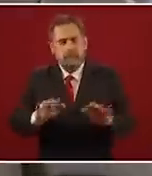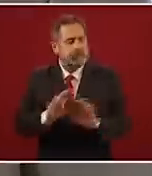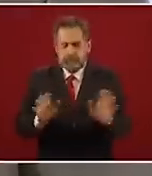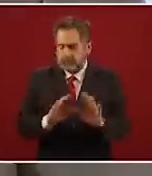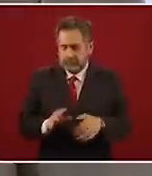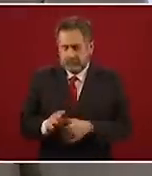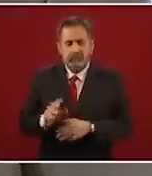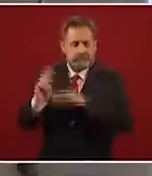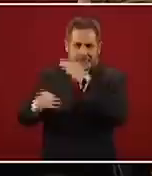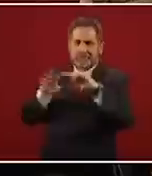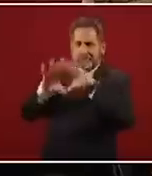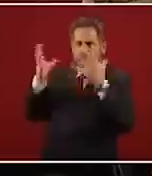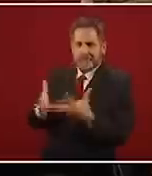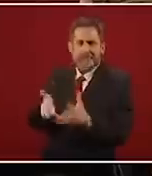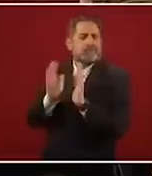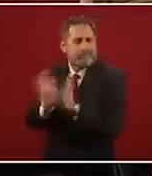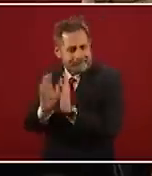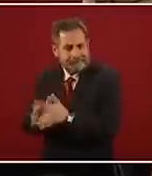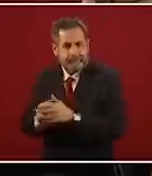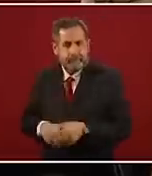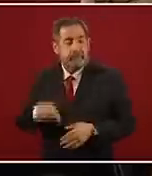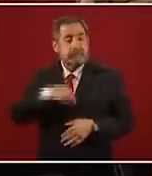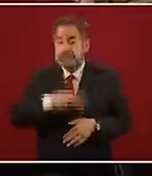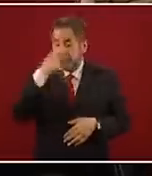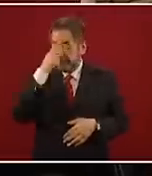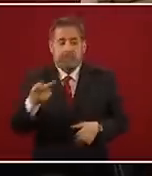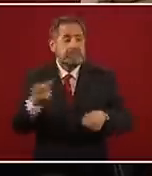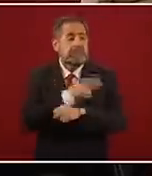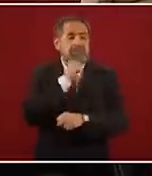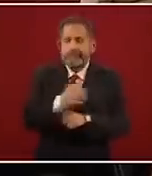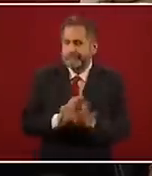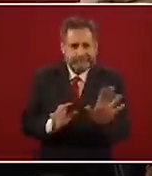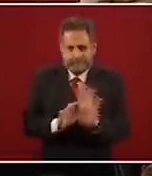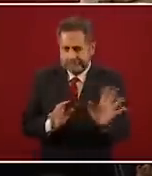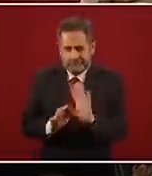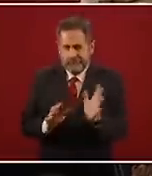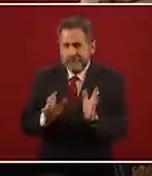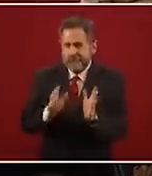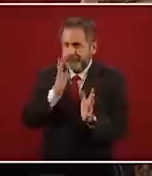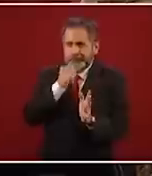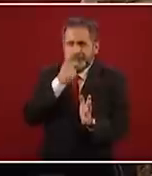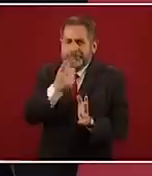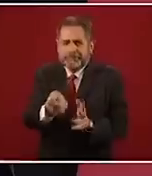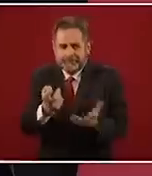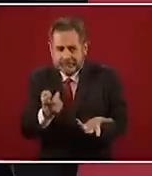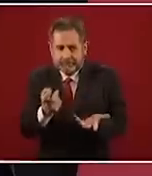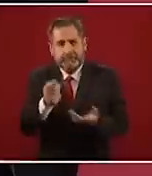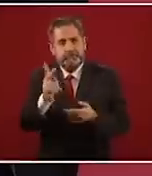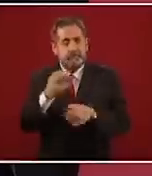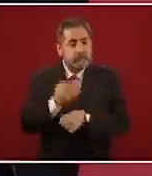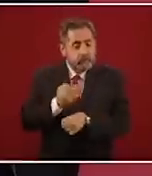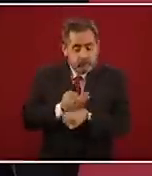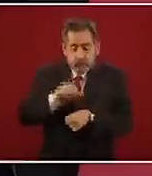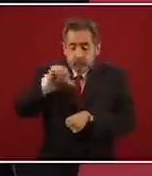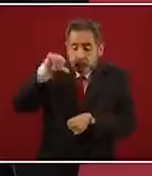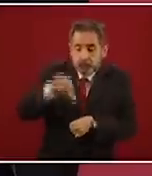ya es una epidemia. No digan que no va a pasar nada, porque es algo que nadie puede garantizar. Pero la evidencia hasta